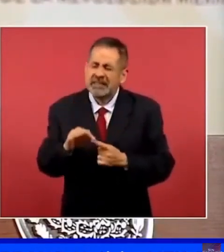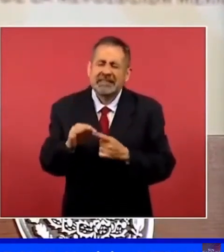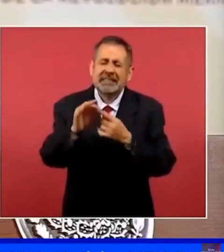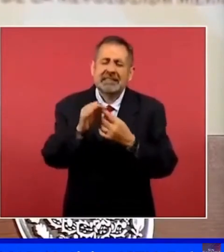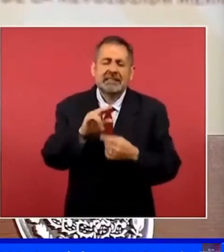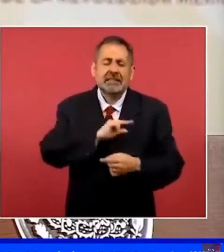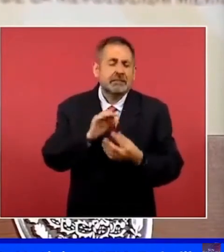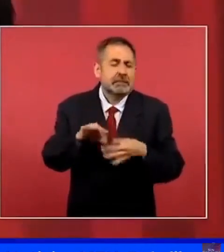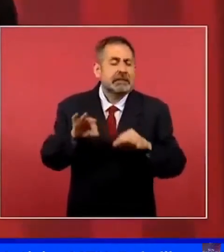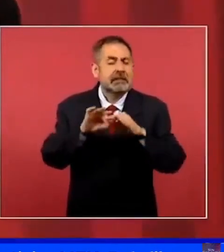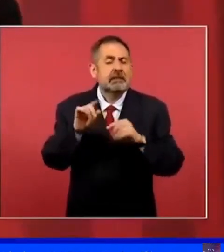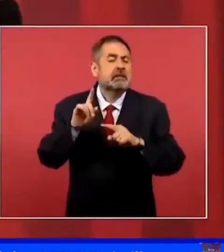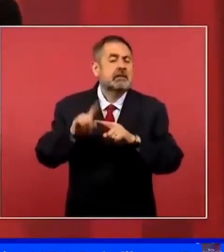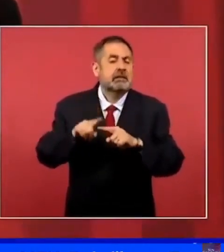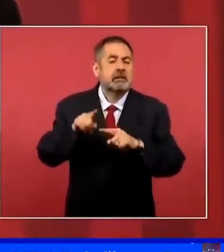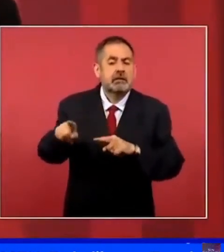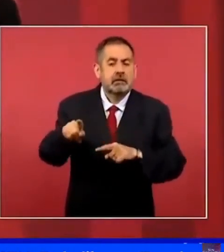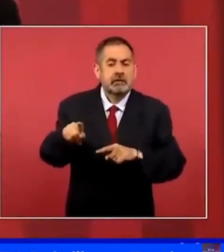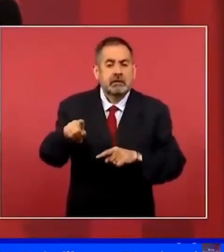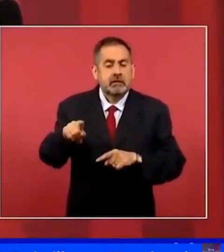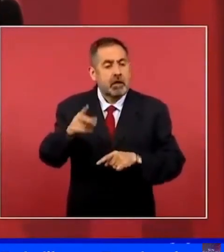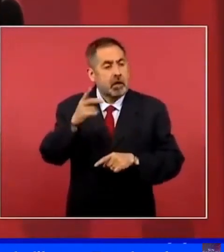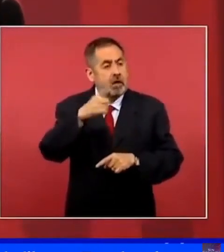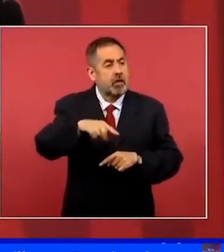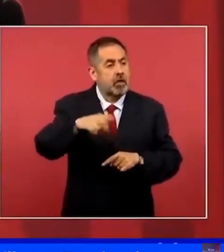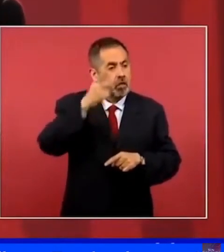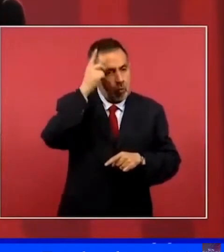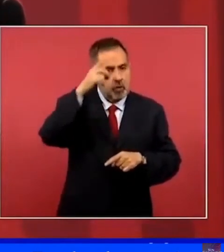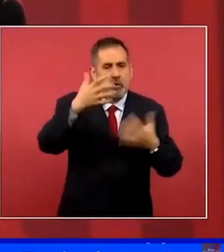especial al sector empresarial,